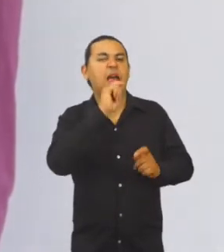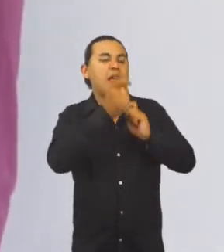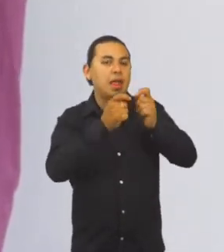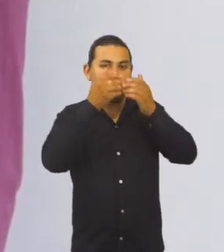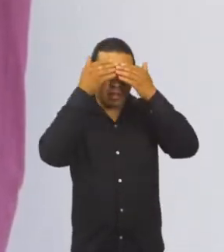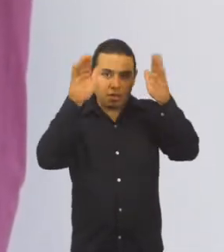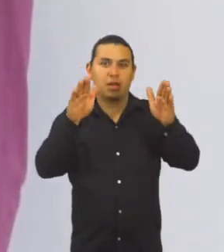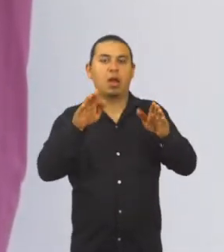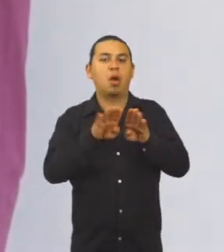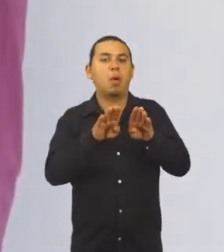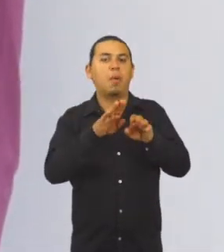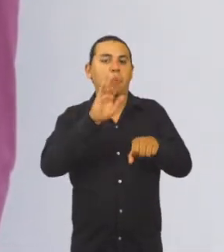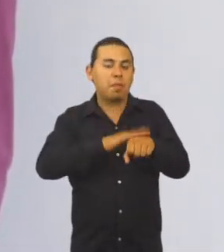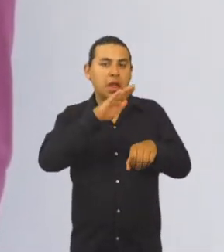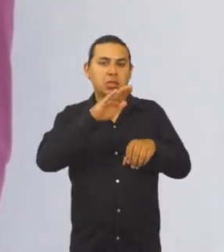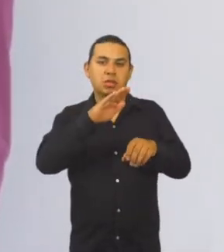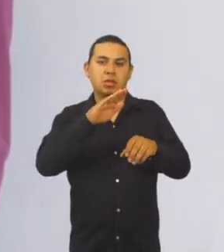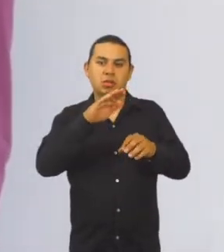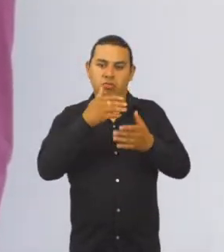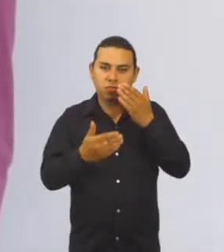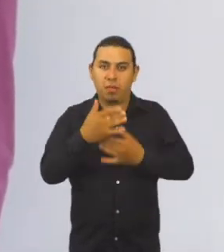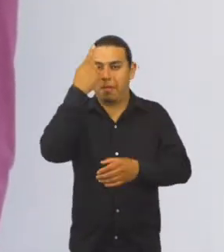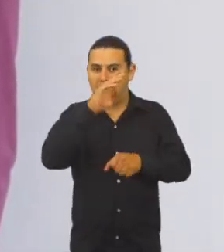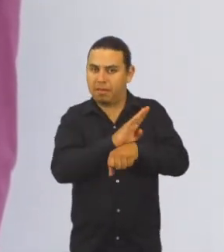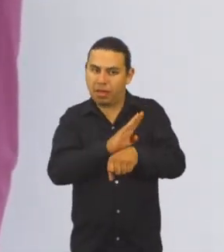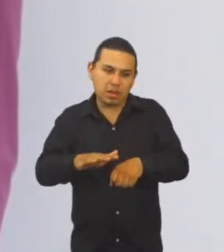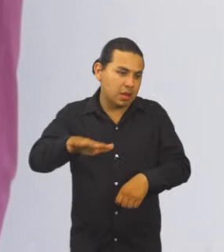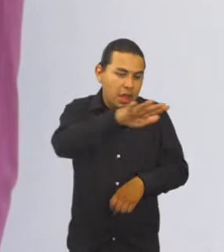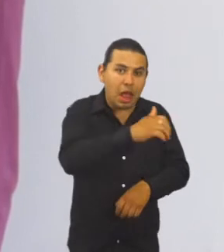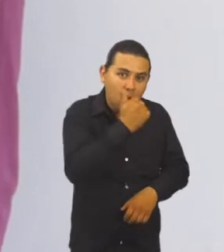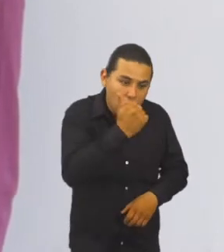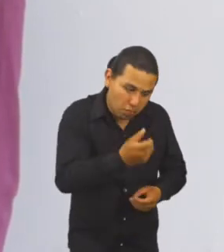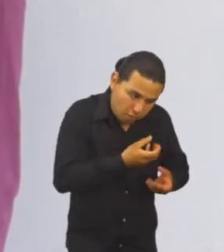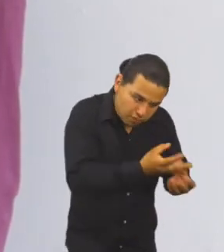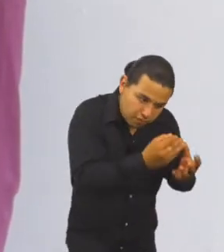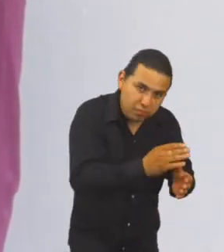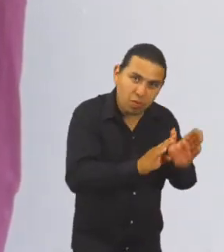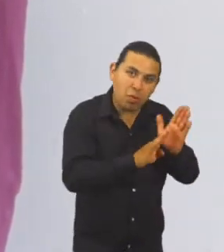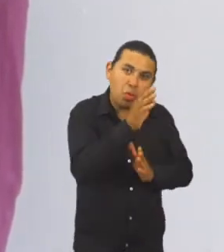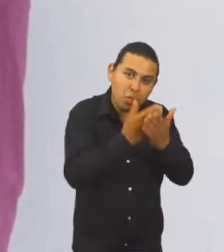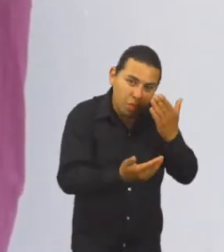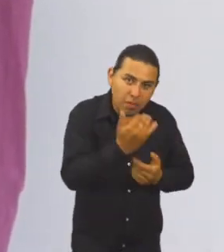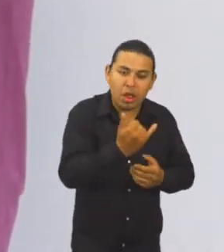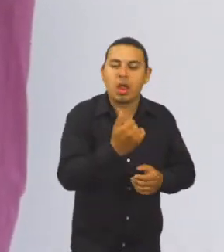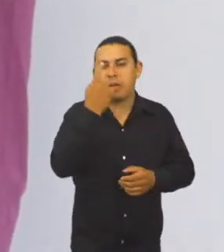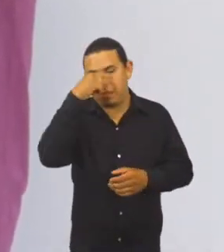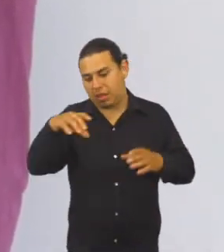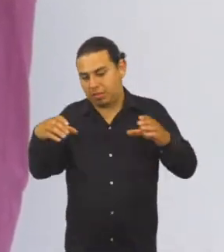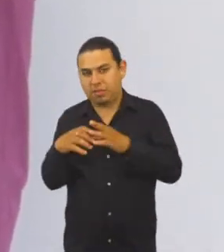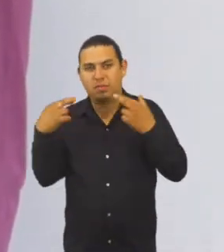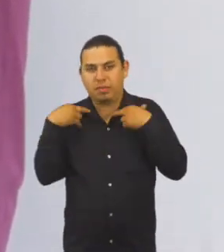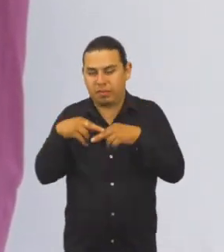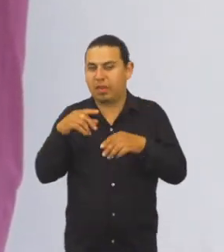acá, puedan retroalimentarse y generarse un propio conocimiento que sea en beneficio propio del estudiante, en beneficio de la comunidad universitaria